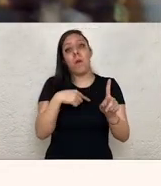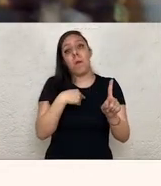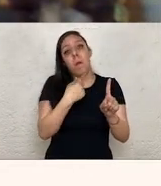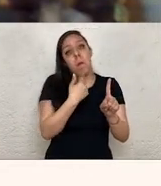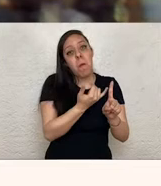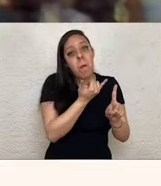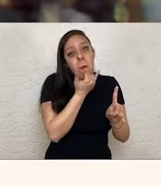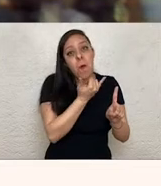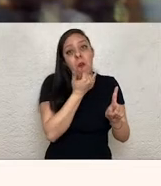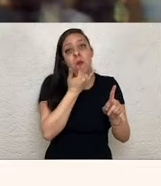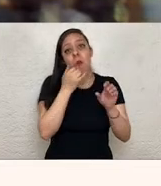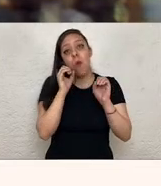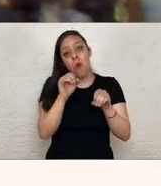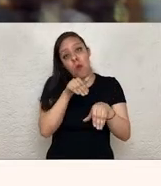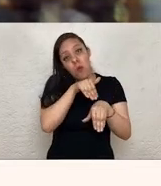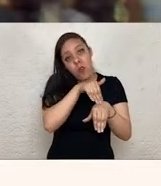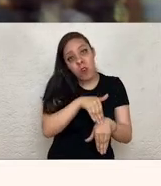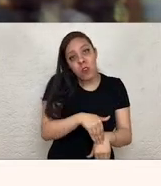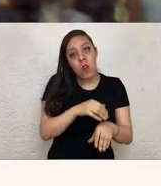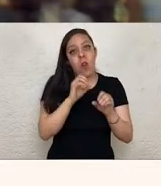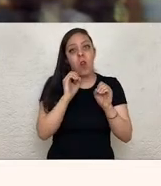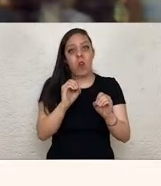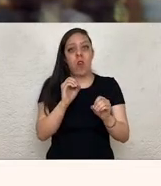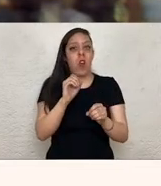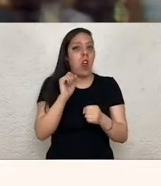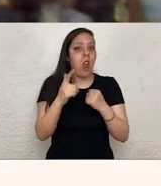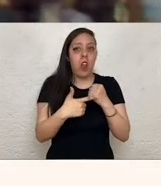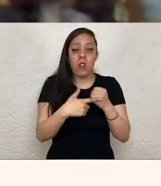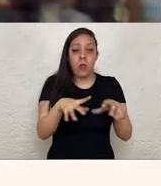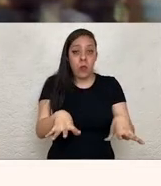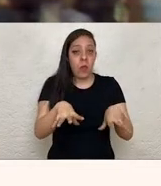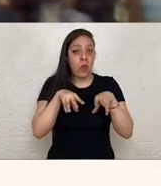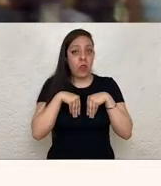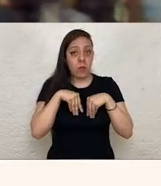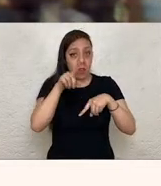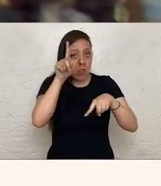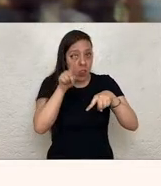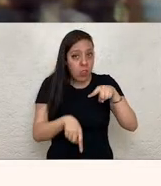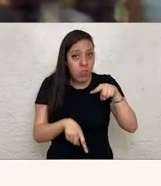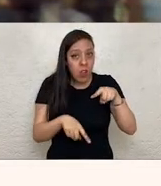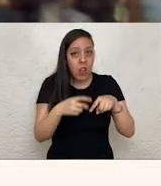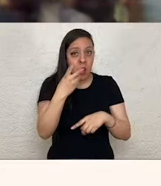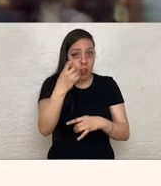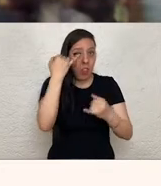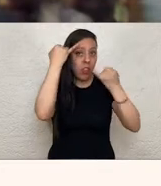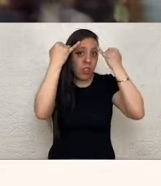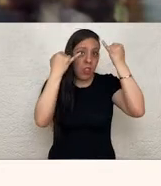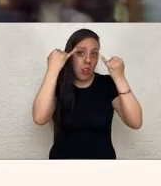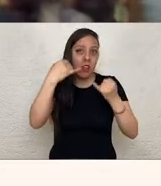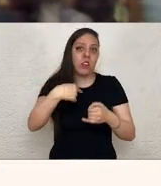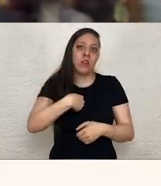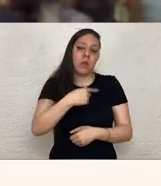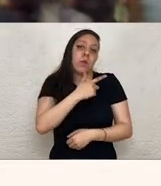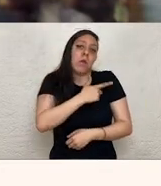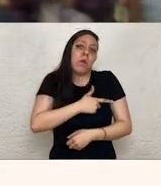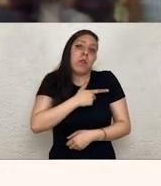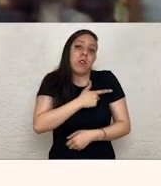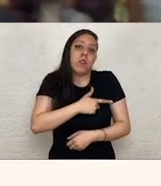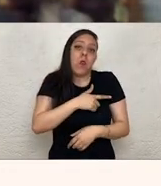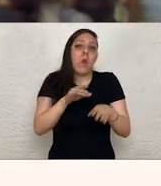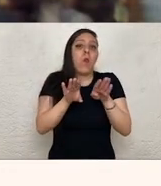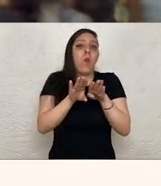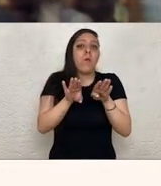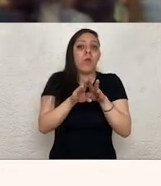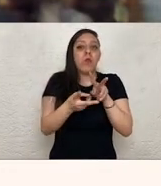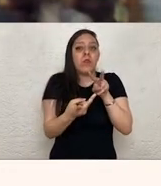acto de disculpación o de merced, es un acto descolonizador. Y me encanta esa idea de